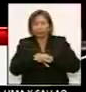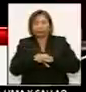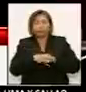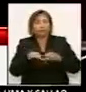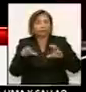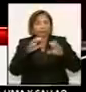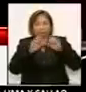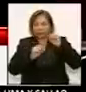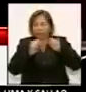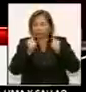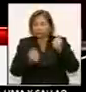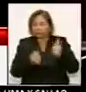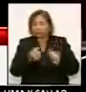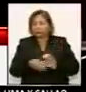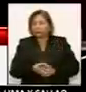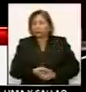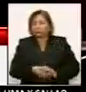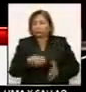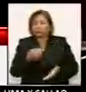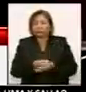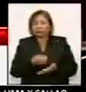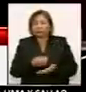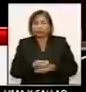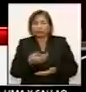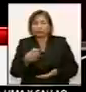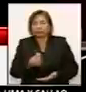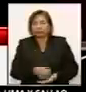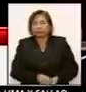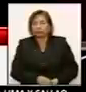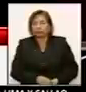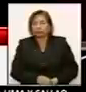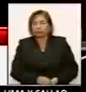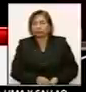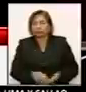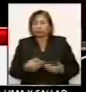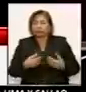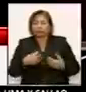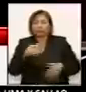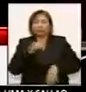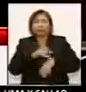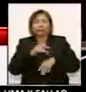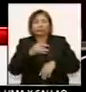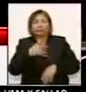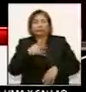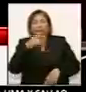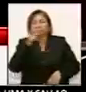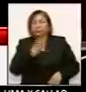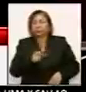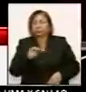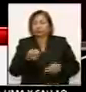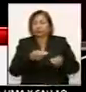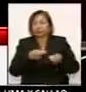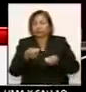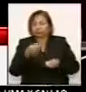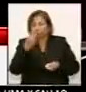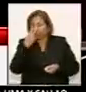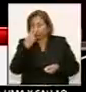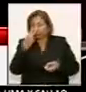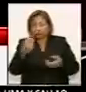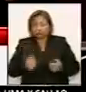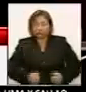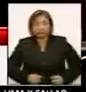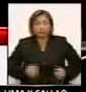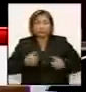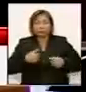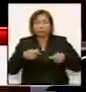interparse en el carro, sacar el ponte, que la gente toque a su dignatario, que toque a su líder, que lo vea, que está viviendo